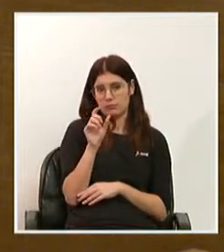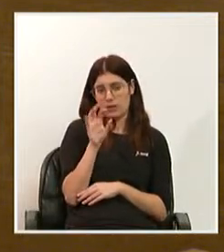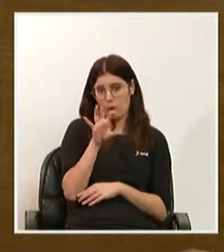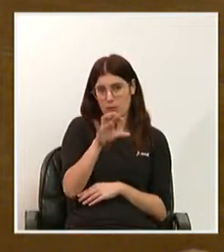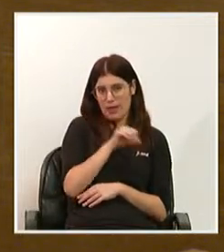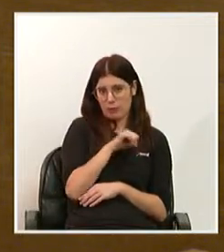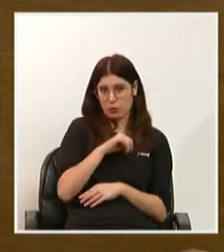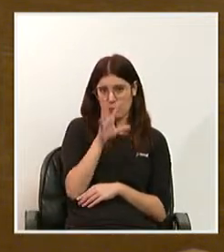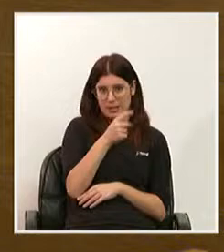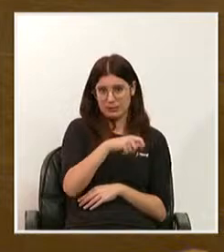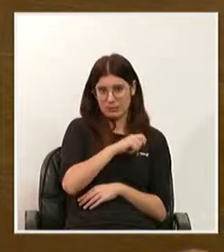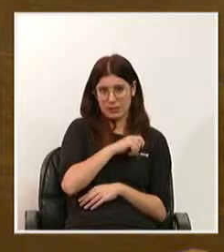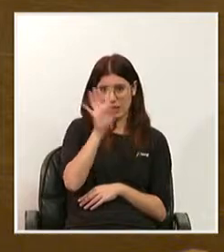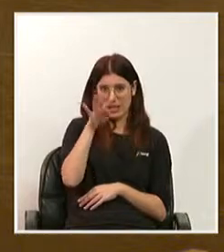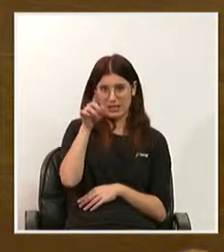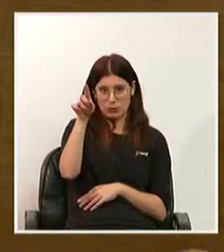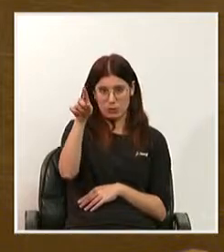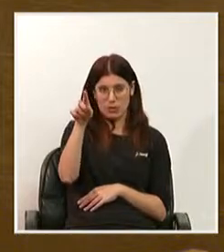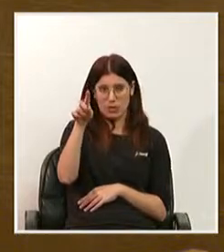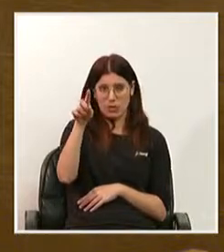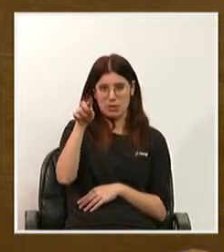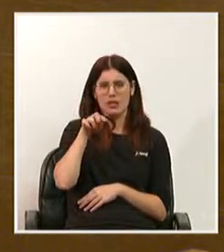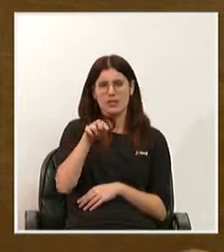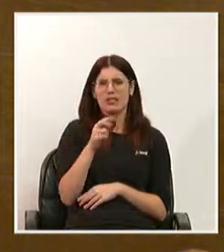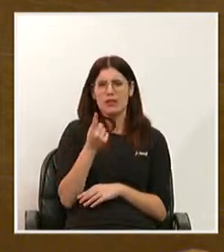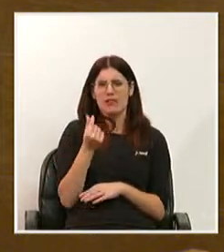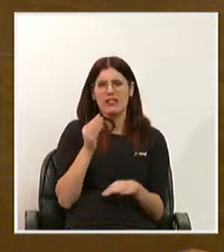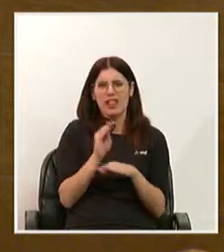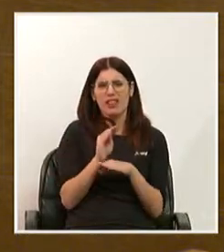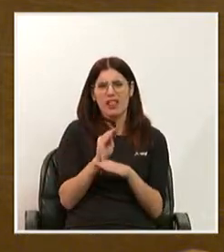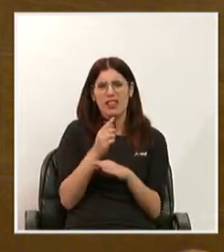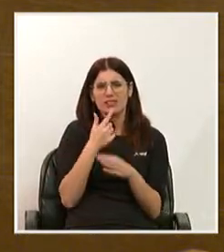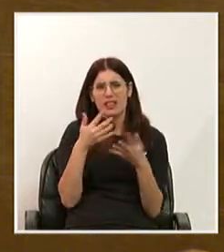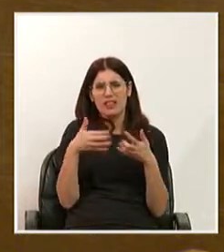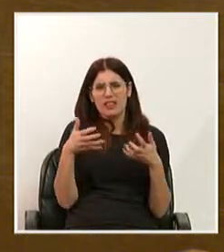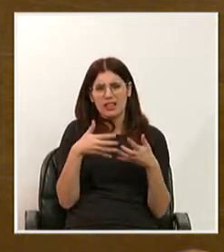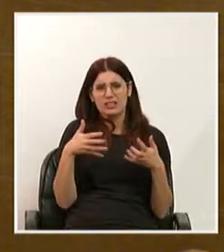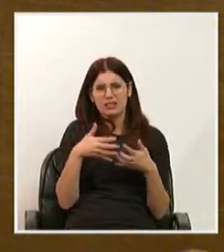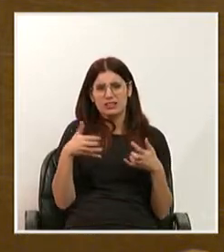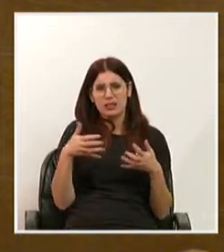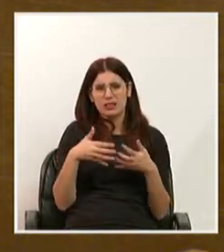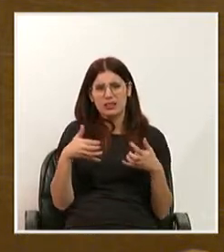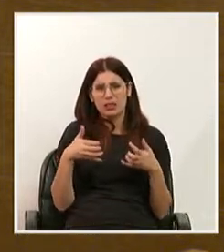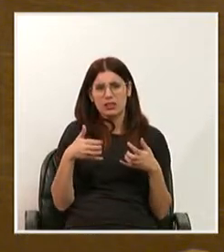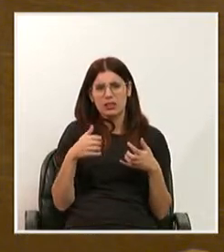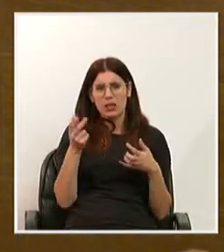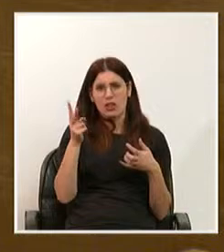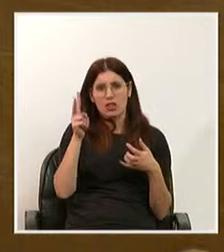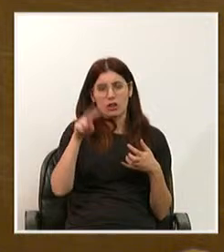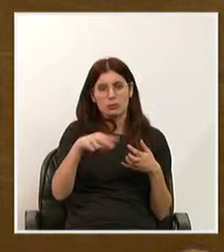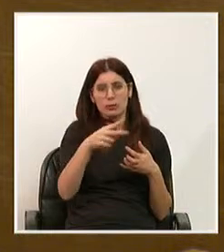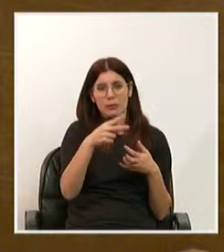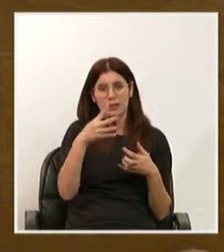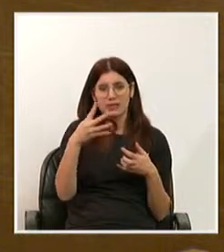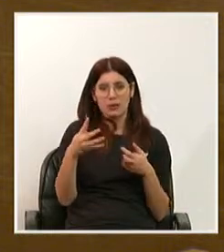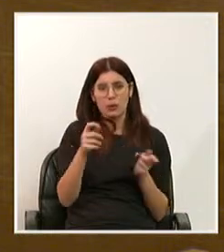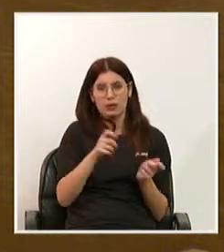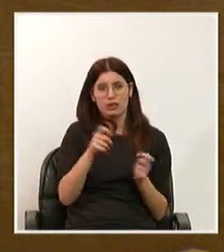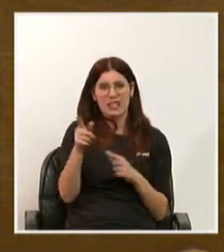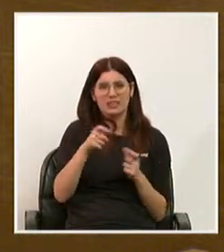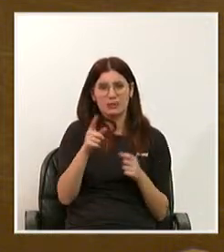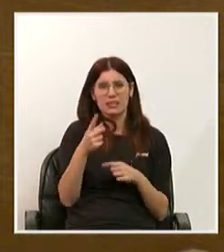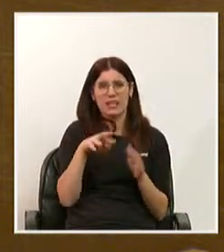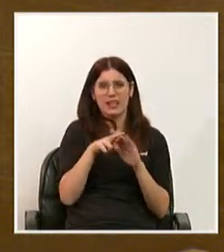eh Cataluña Serán financiadas como dice el texto traspasar durante 2024 los recursos